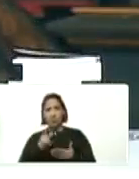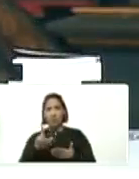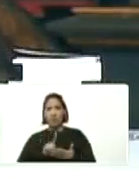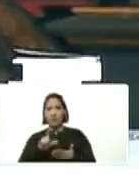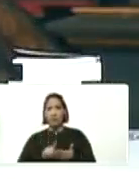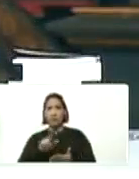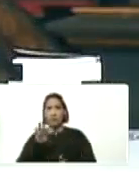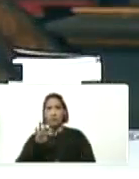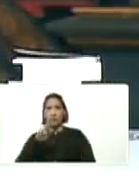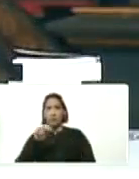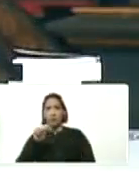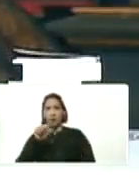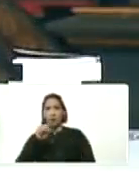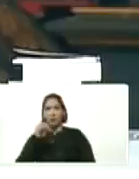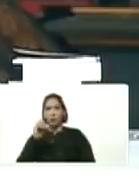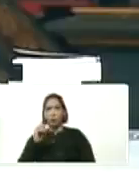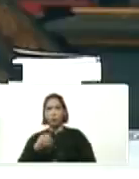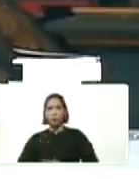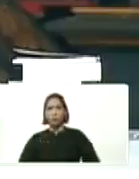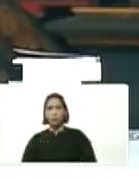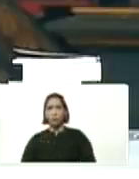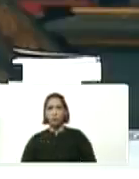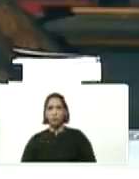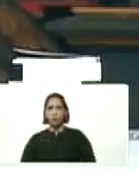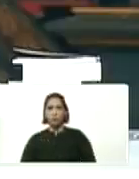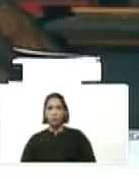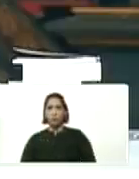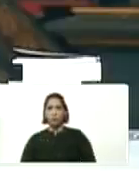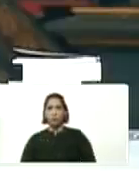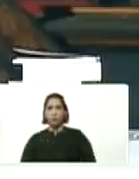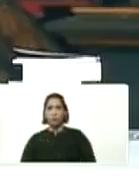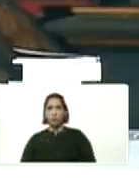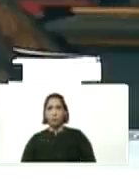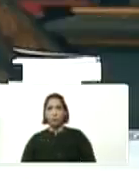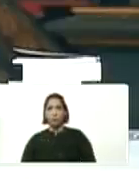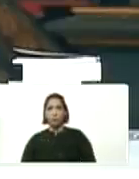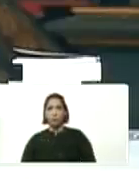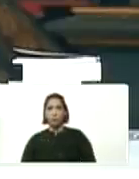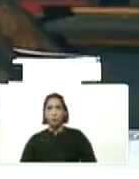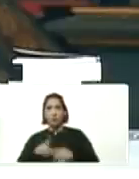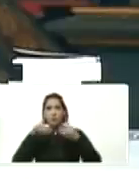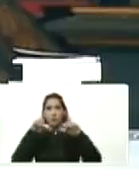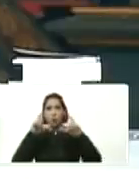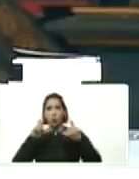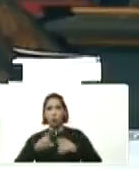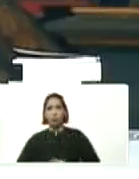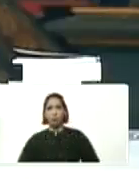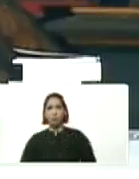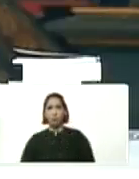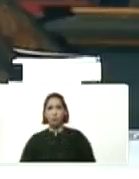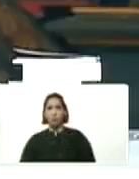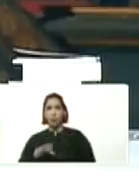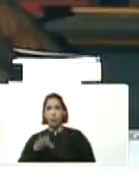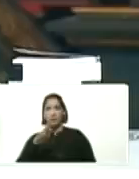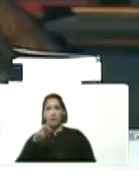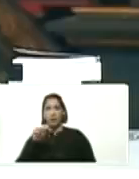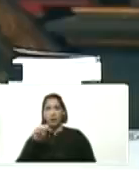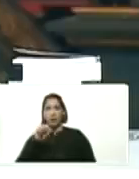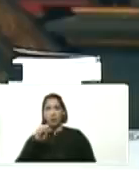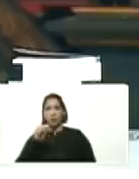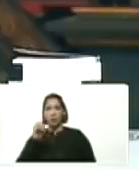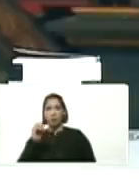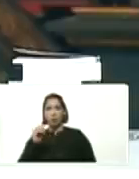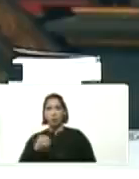Fraso. Fraso, Fraso, Fraso. ¿Ah? Es un libro de las fotografías de Fraso. Se